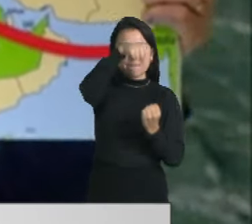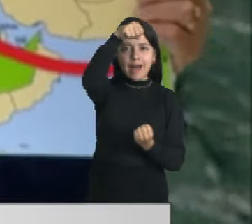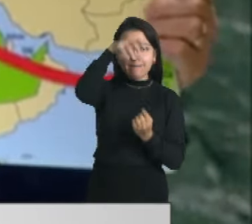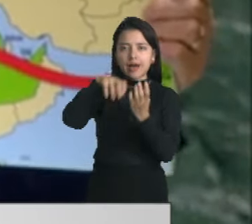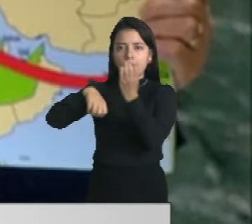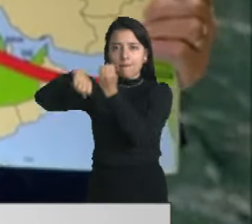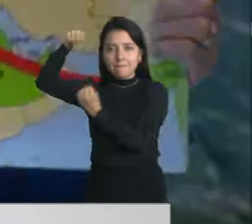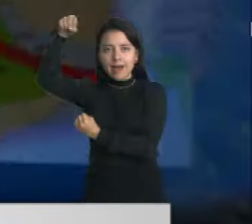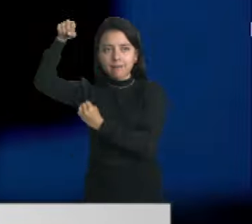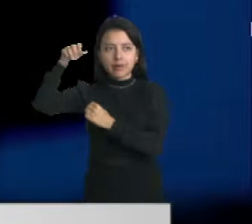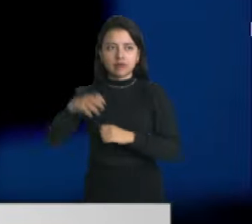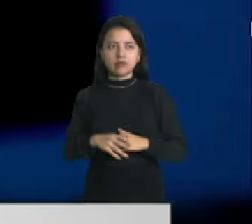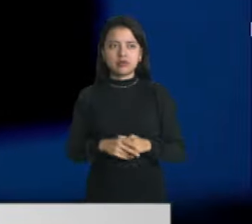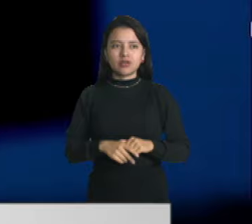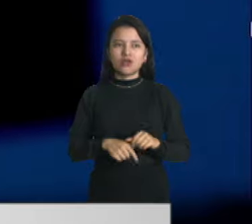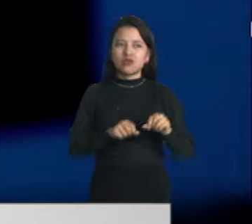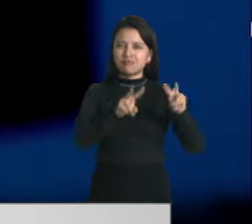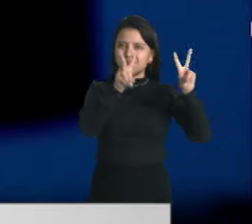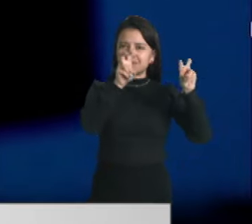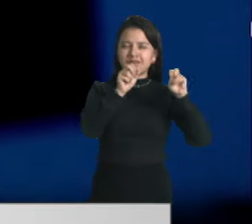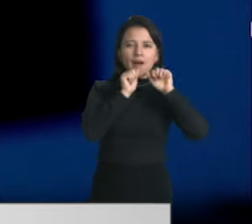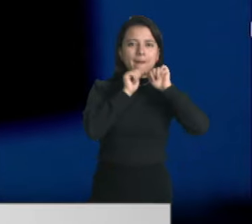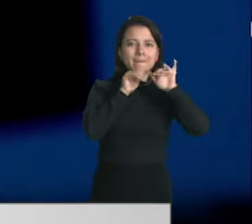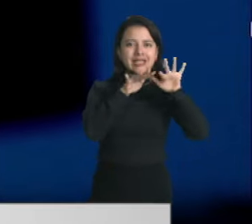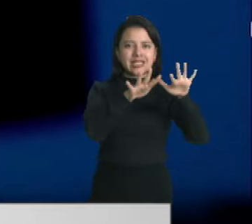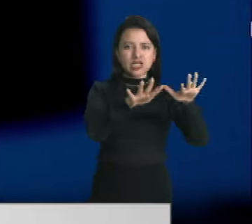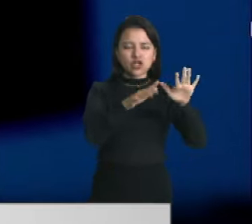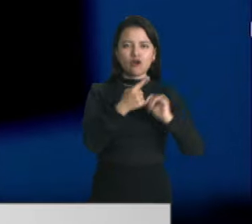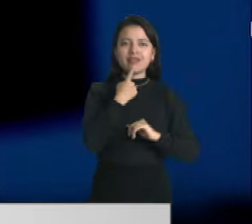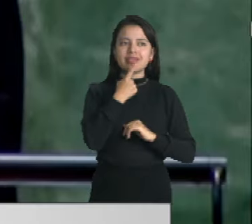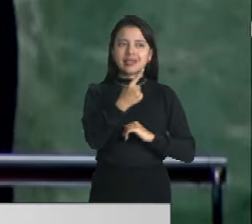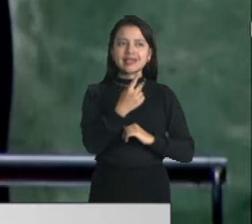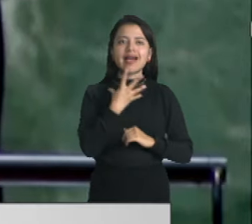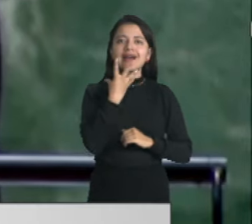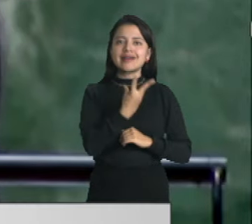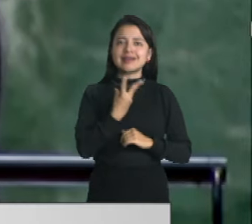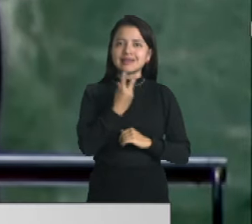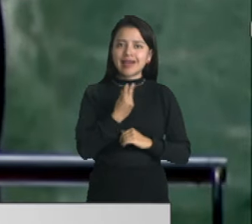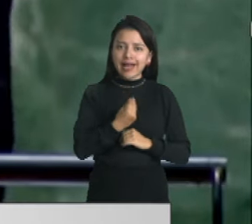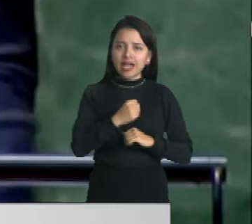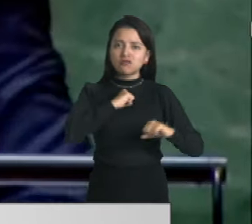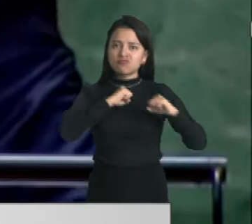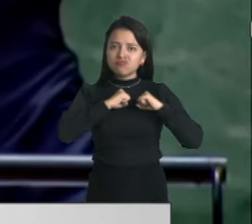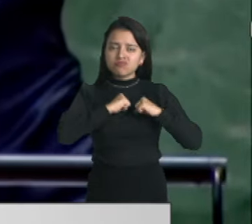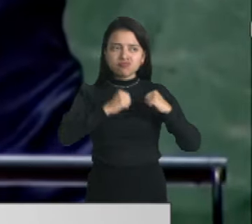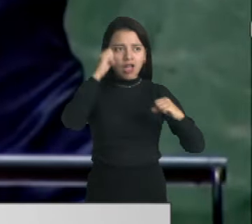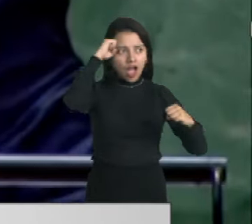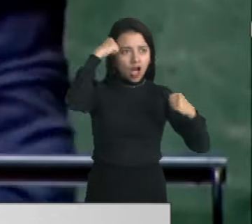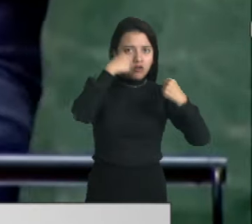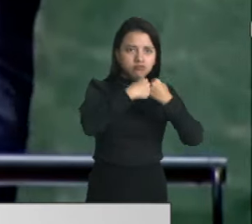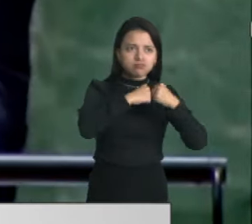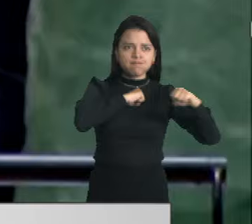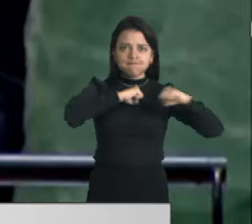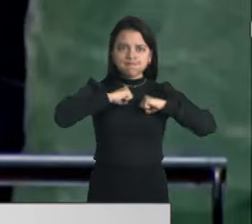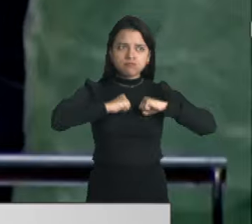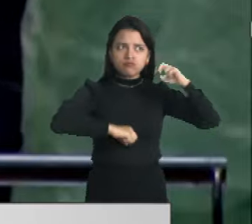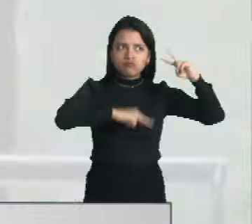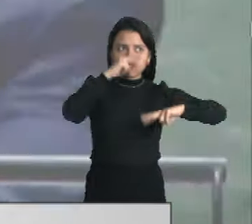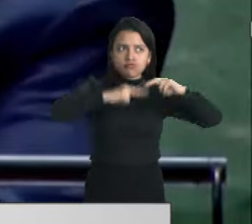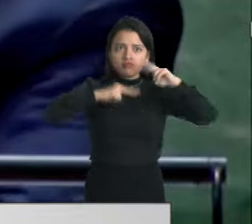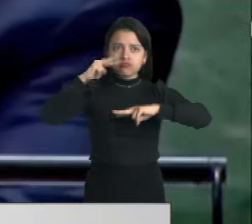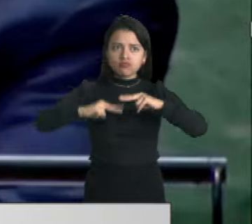se titulaba Bendición, en el que Netanyahu decía que Israel está trabajando con sus socios para construir